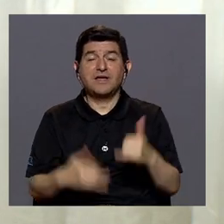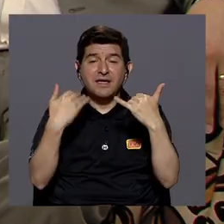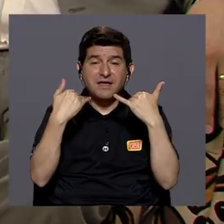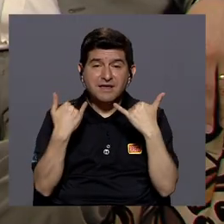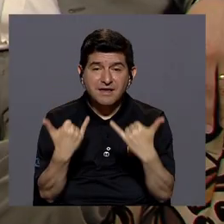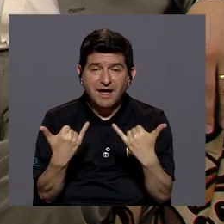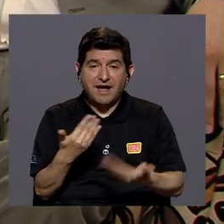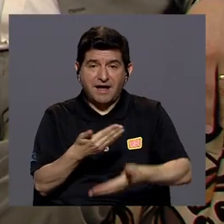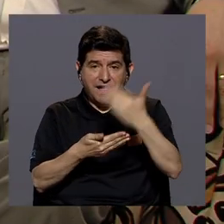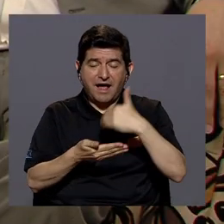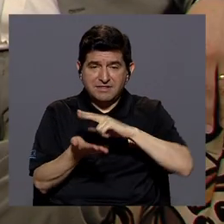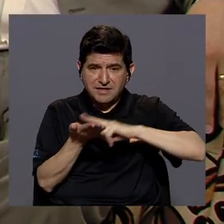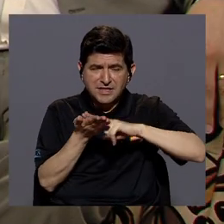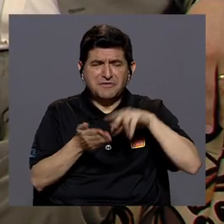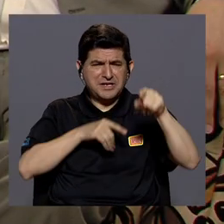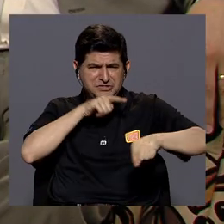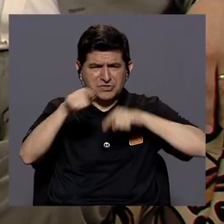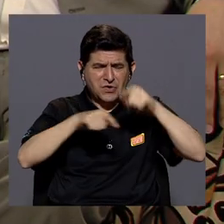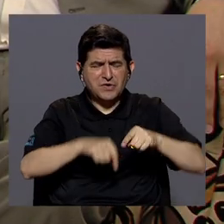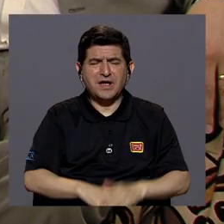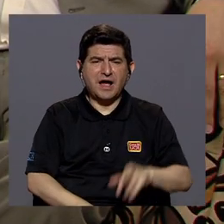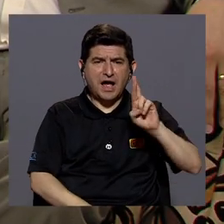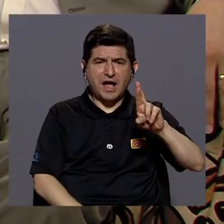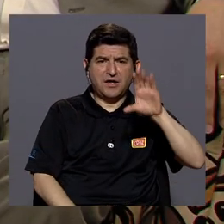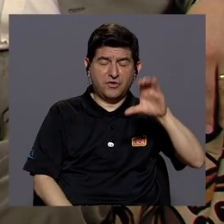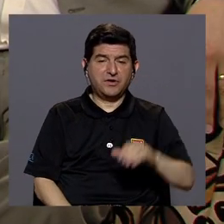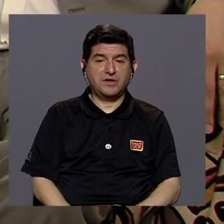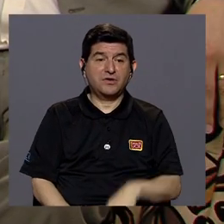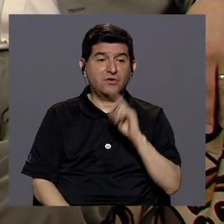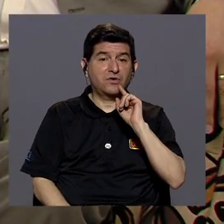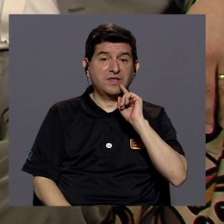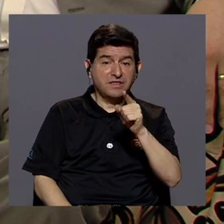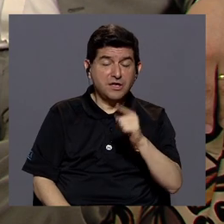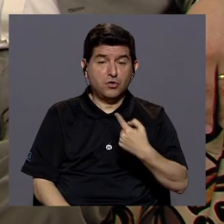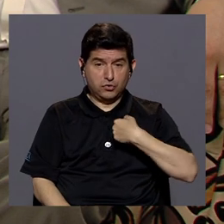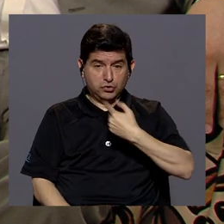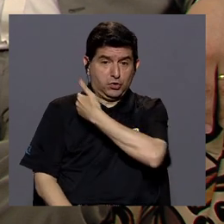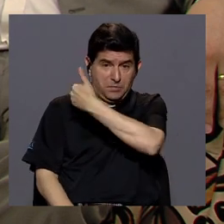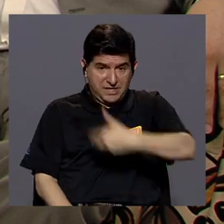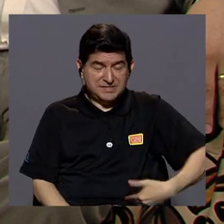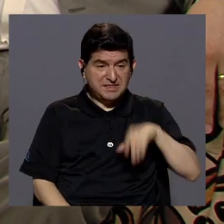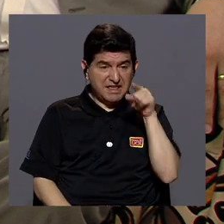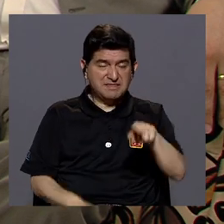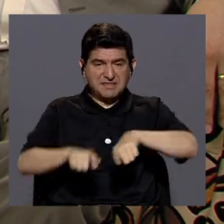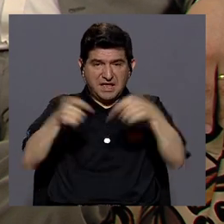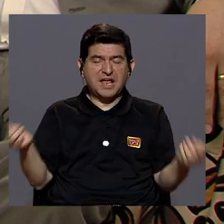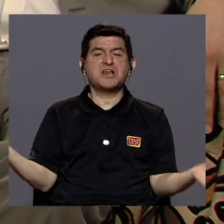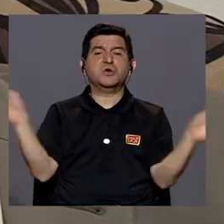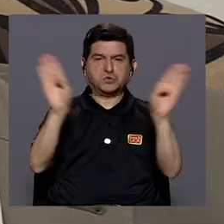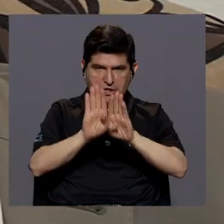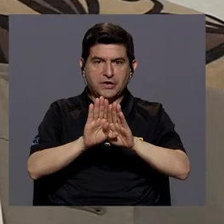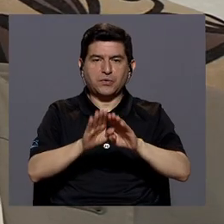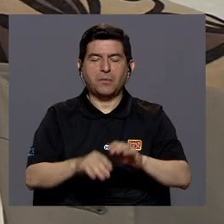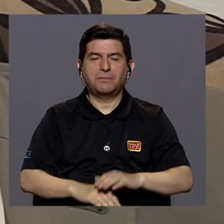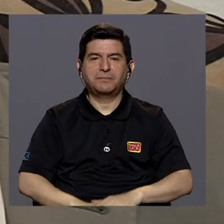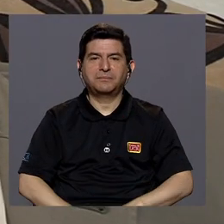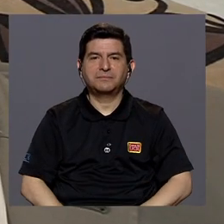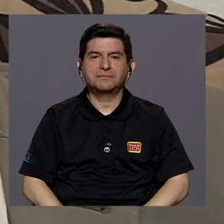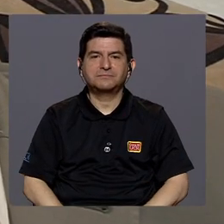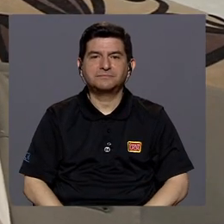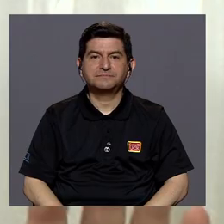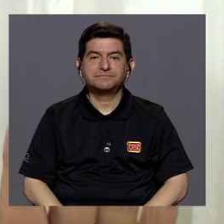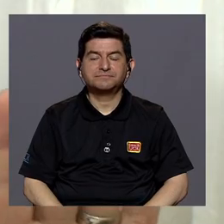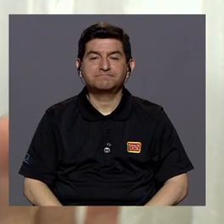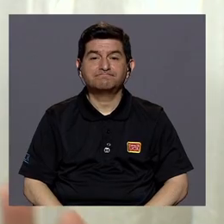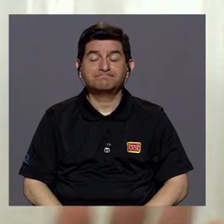campaña. Y Carazo había dicho que cerraba ese periódico si llegaba al periódico. Entonces, dijimos, bueno, con